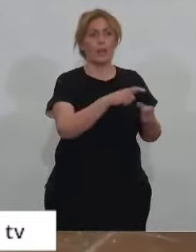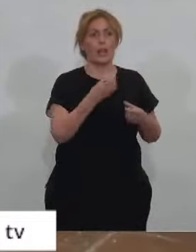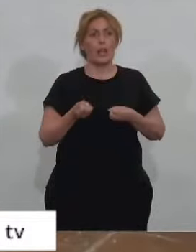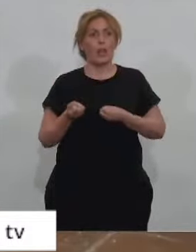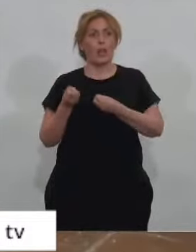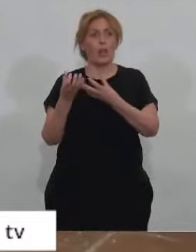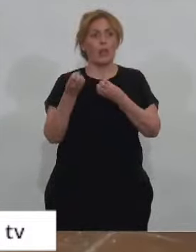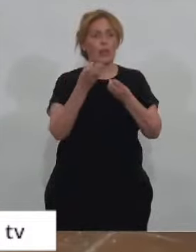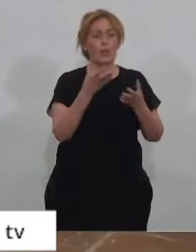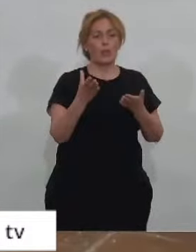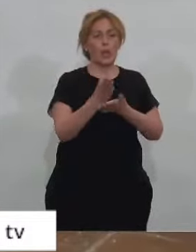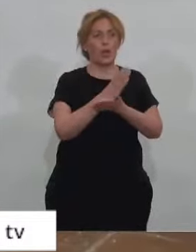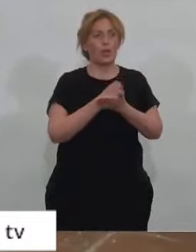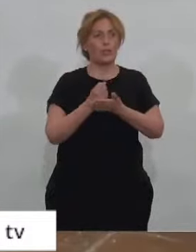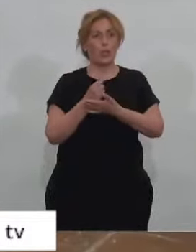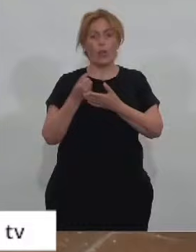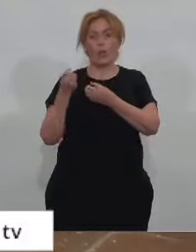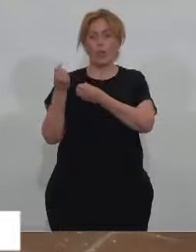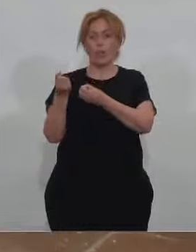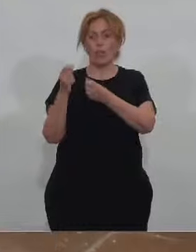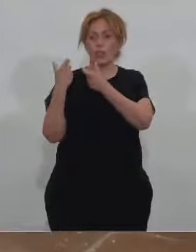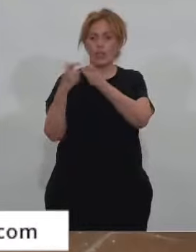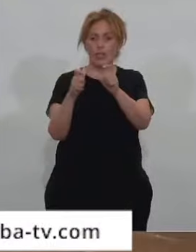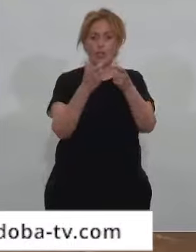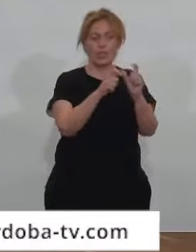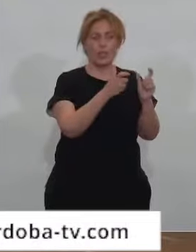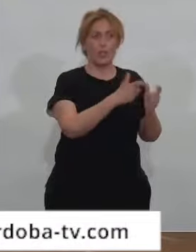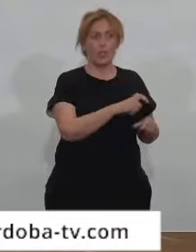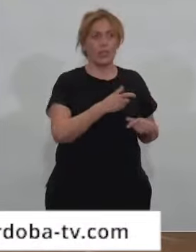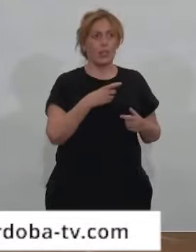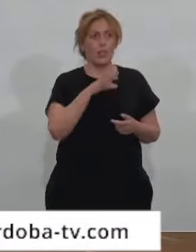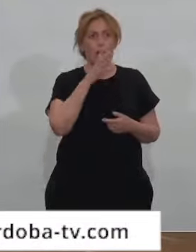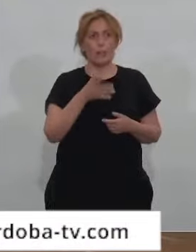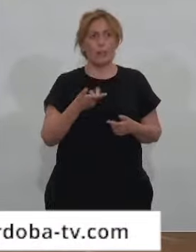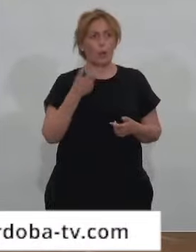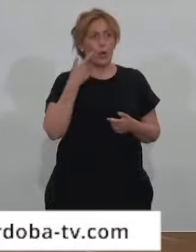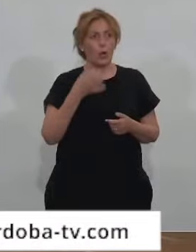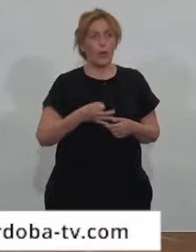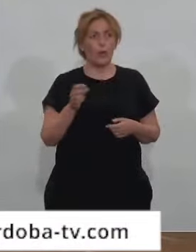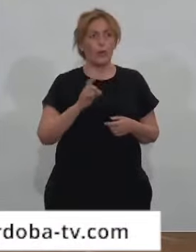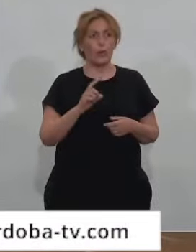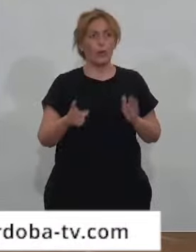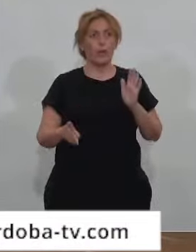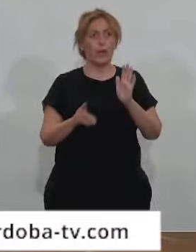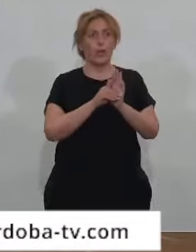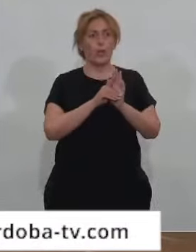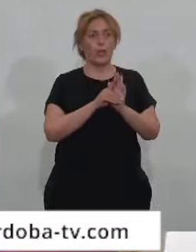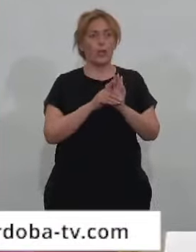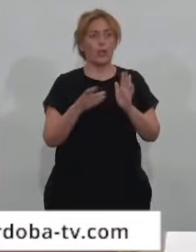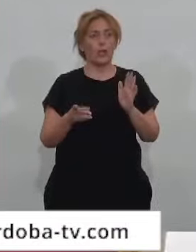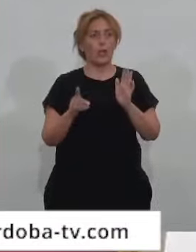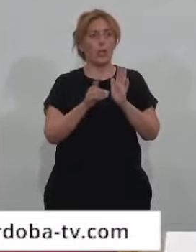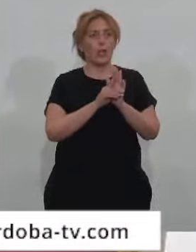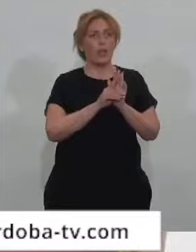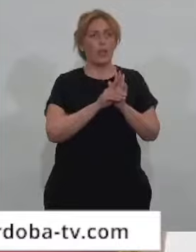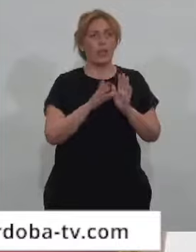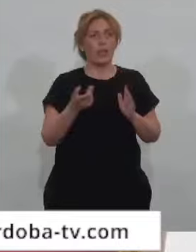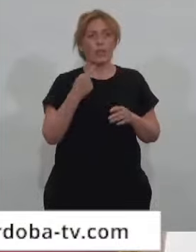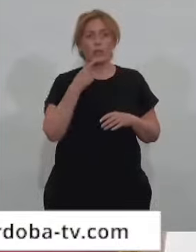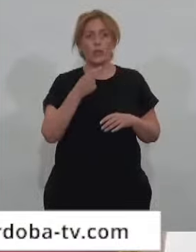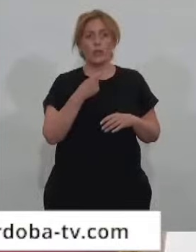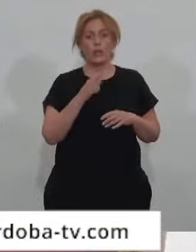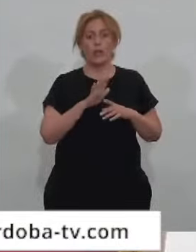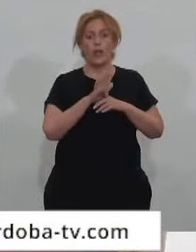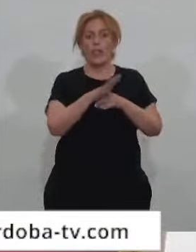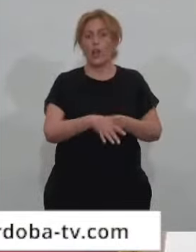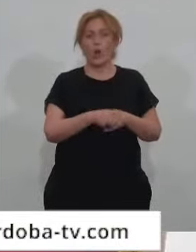tanto, no es tampoco cierto que el decreto derogue nada. El decreto no deroga nada. En tal caso, lo derogaba el acuerdo que se aprobó en